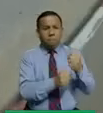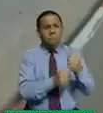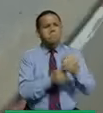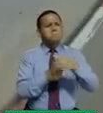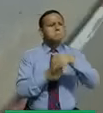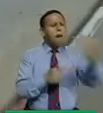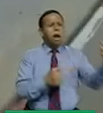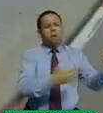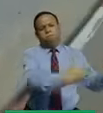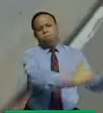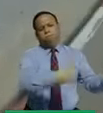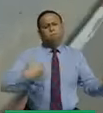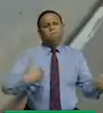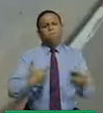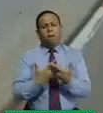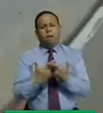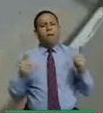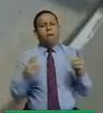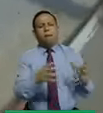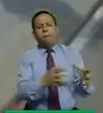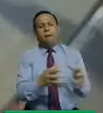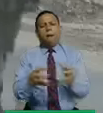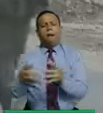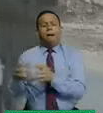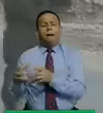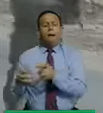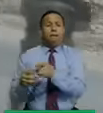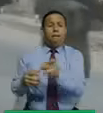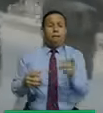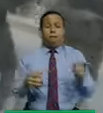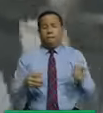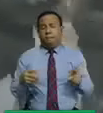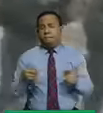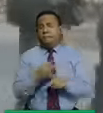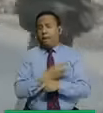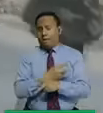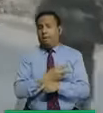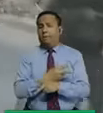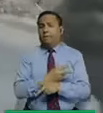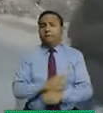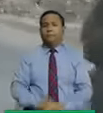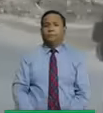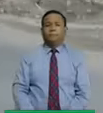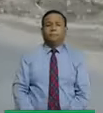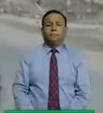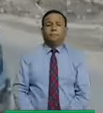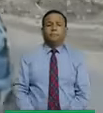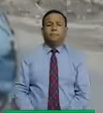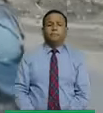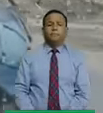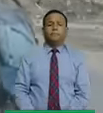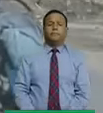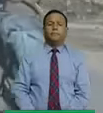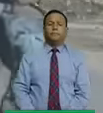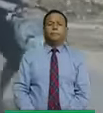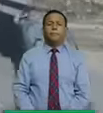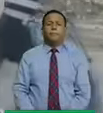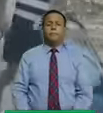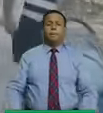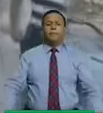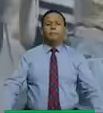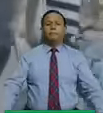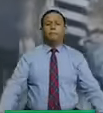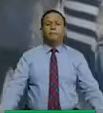fue escenario de una de las peores masacres cometidas por los comandos terroristas el pasado 7 de octubre. Informó